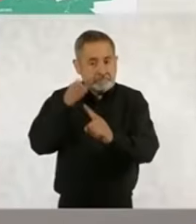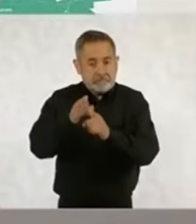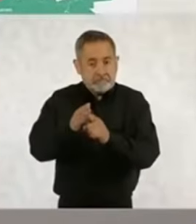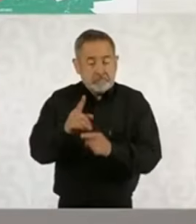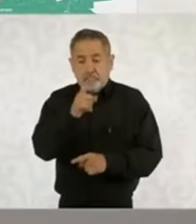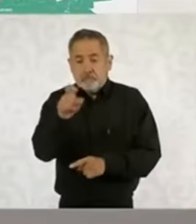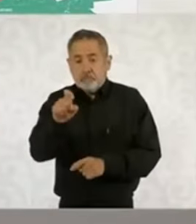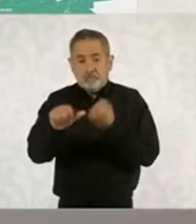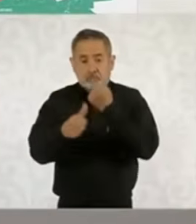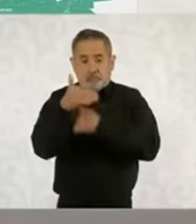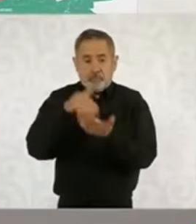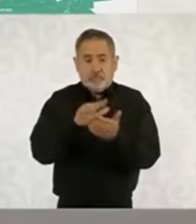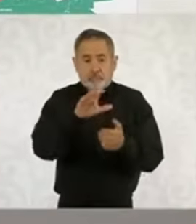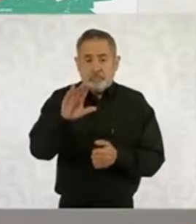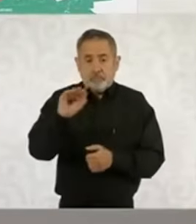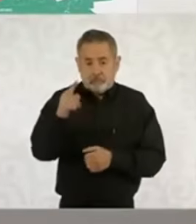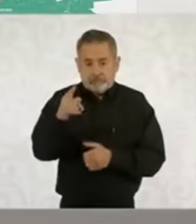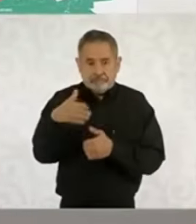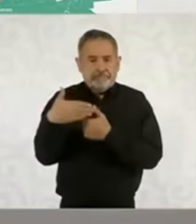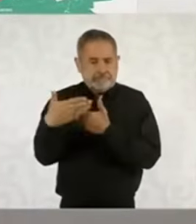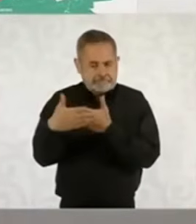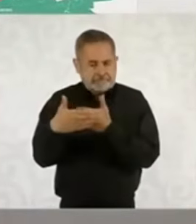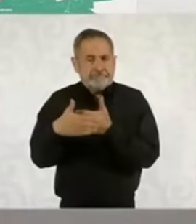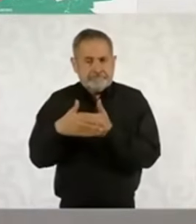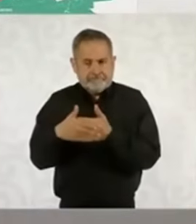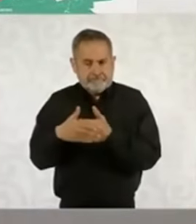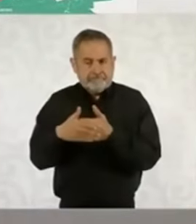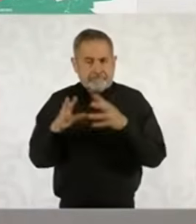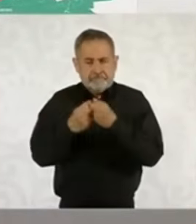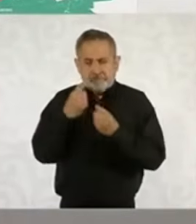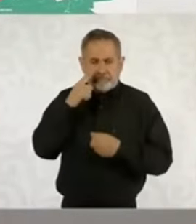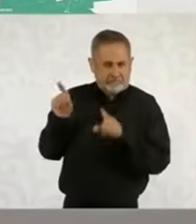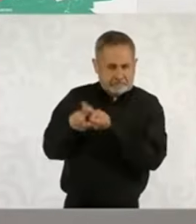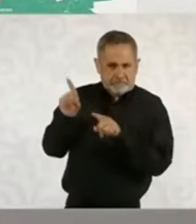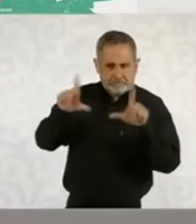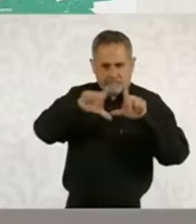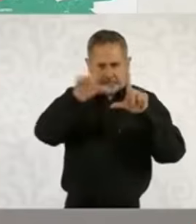111,592 viviendas. De igual manera, ahí en el mapa se puede